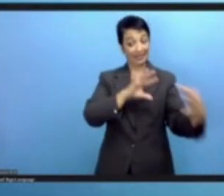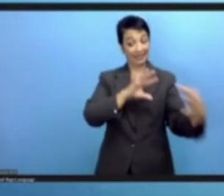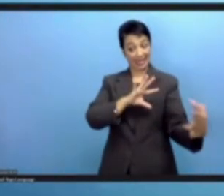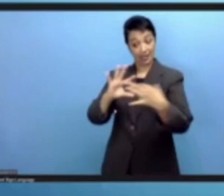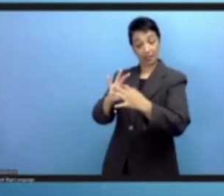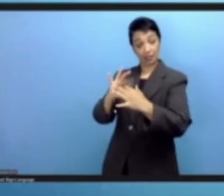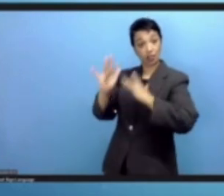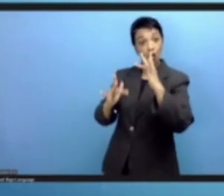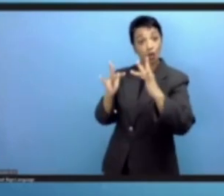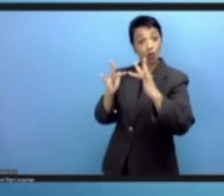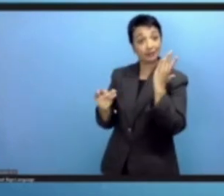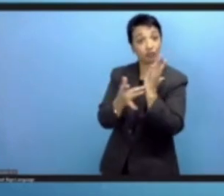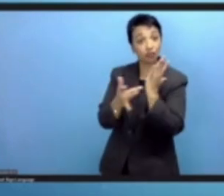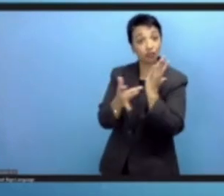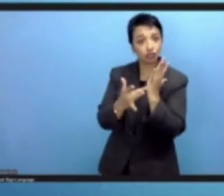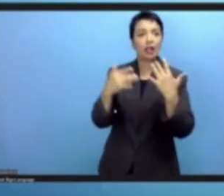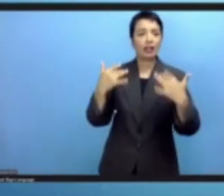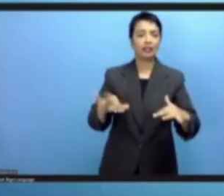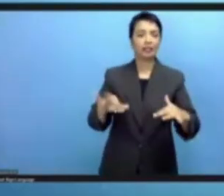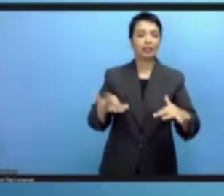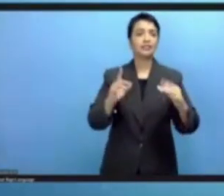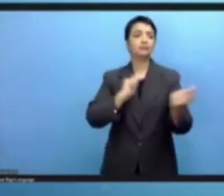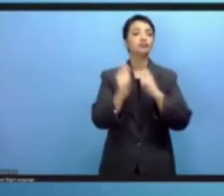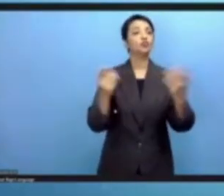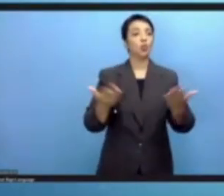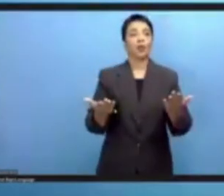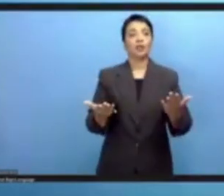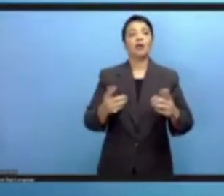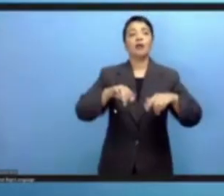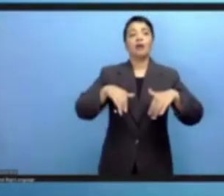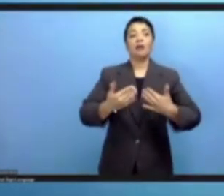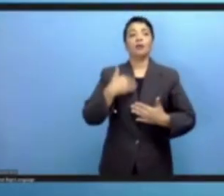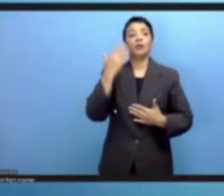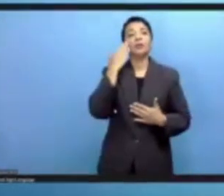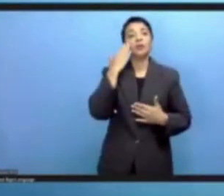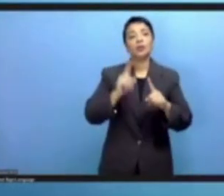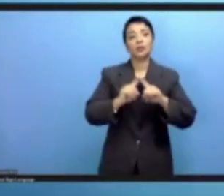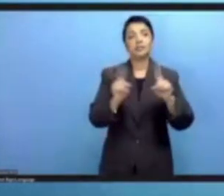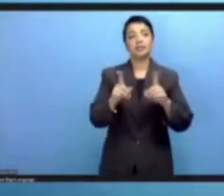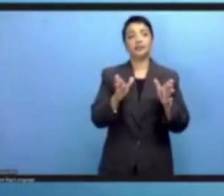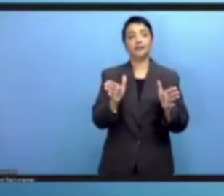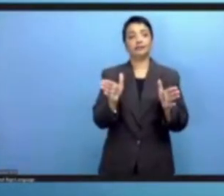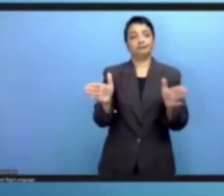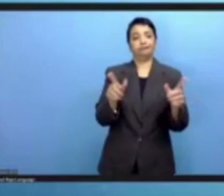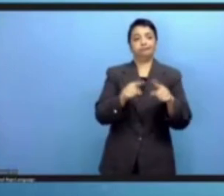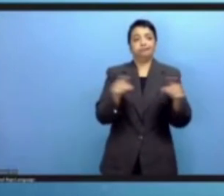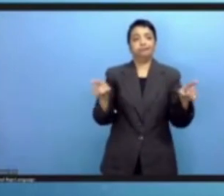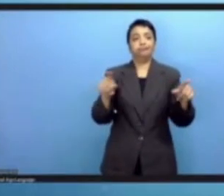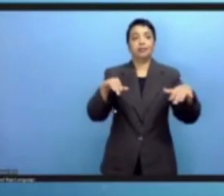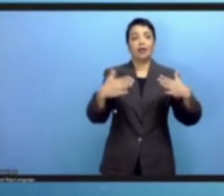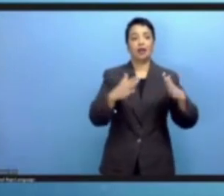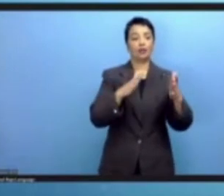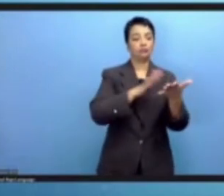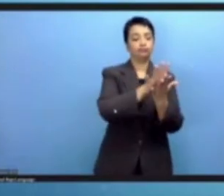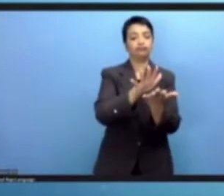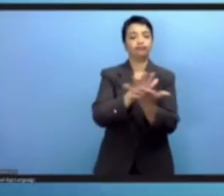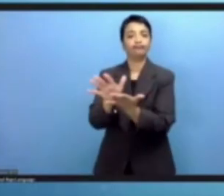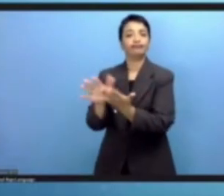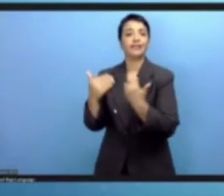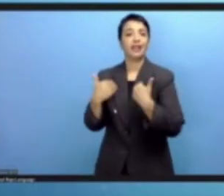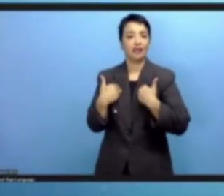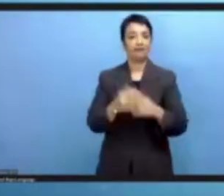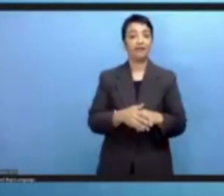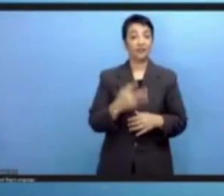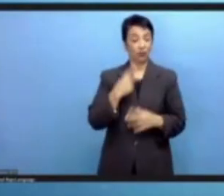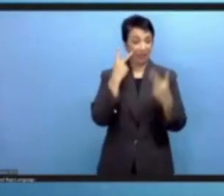de la Democracia guerra cambio climático entre otros y se siente muy fuertemente en distintos contextos extrapolados la